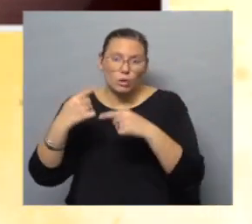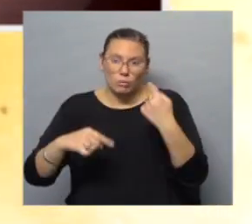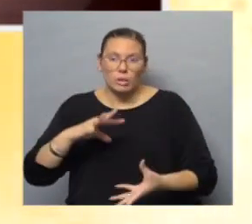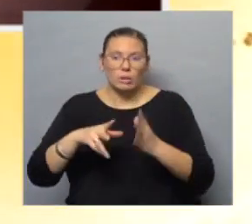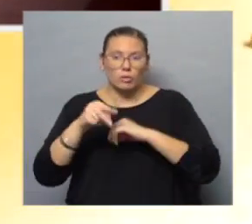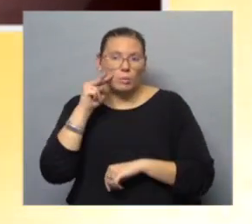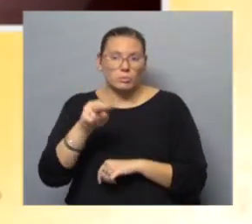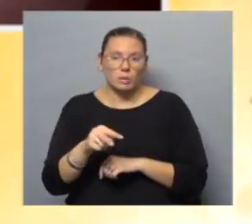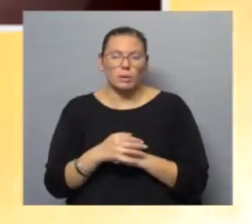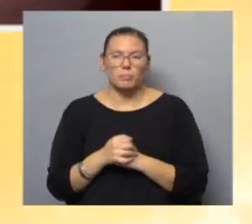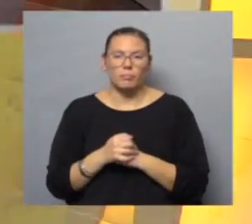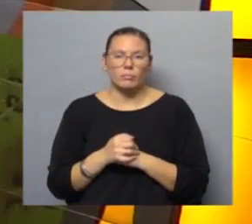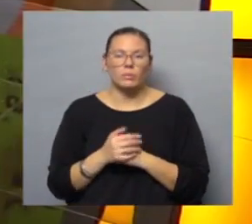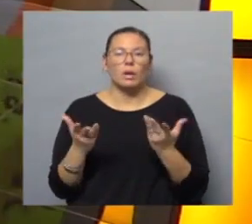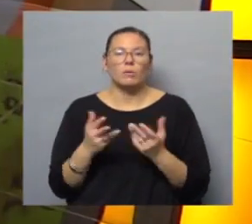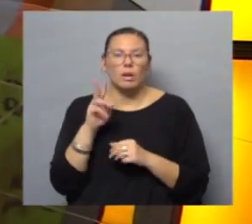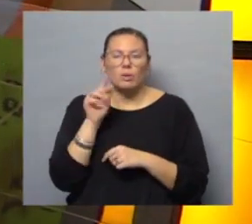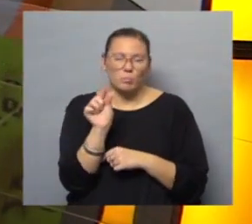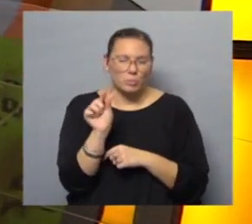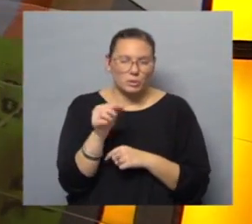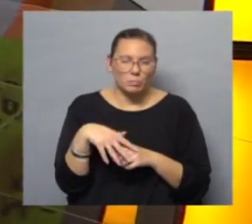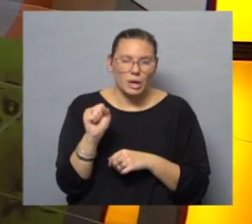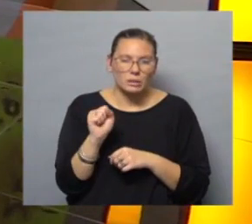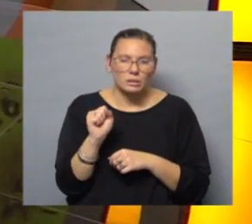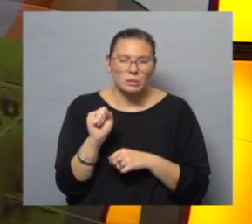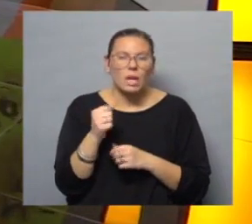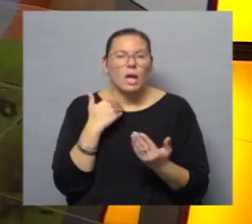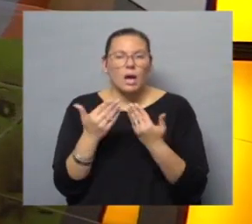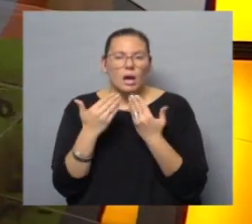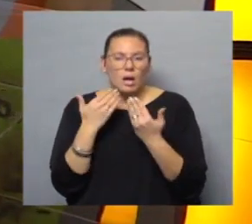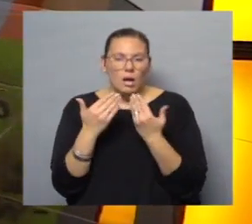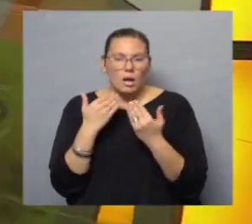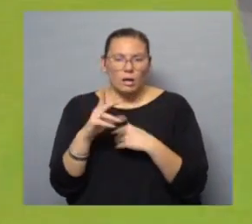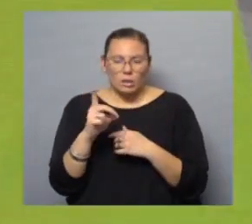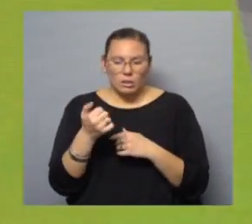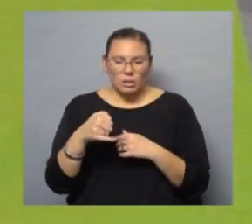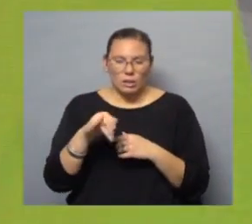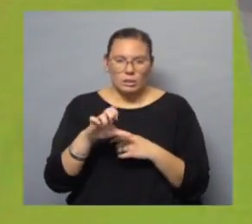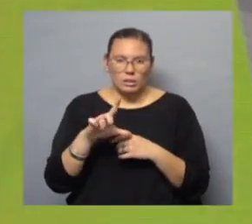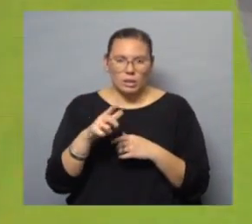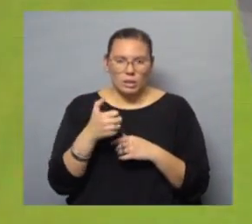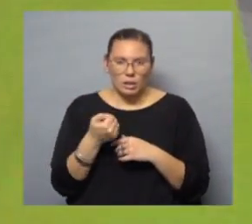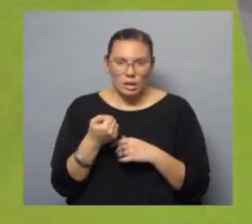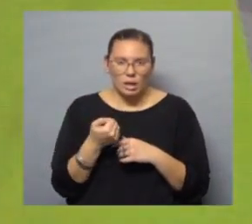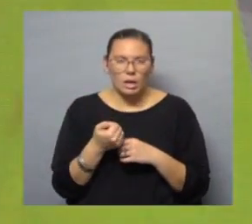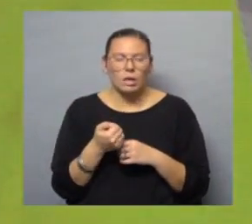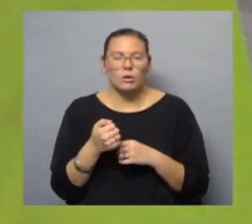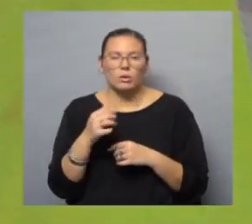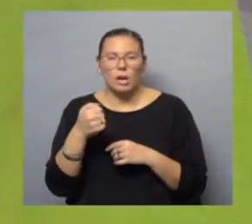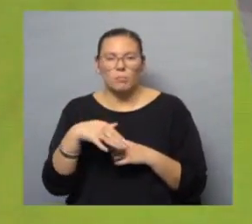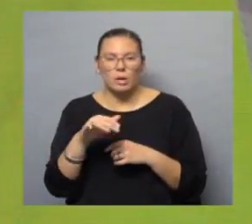Exacto. Sebastián, vamos a ver un tramo más de lo que fue la conversación que tuvo Daniela Hirschfeld con Amaya Moro allí en